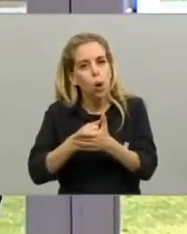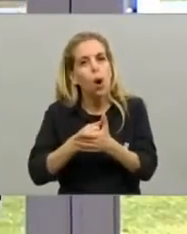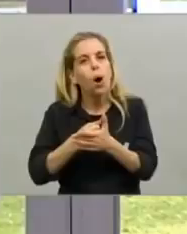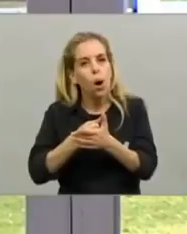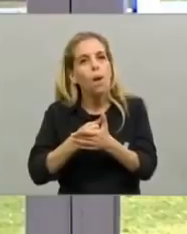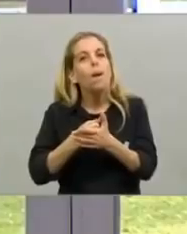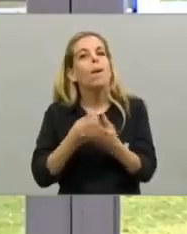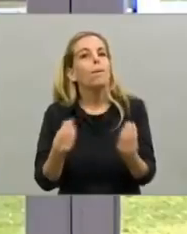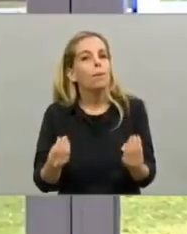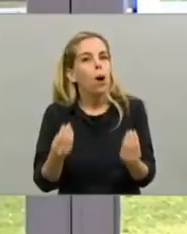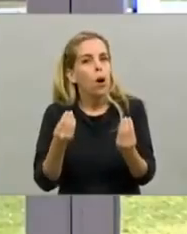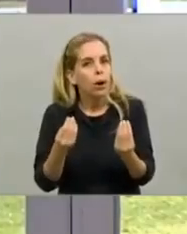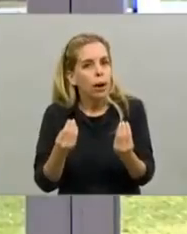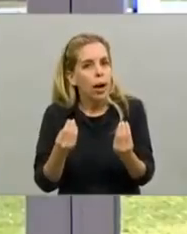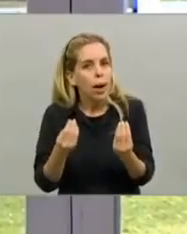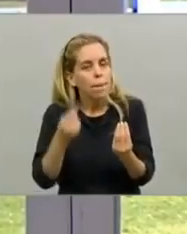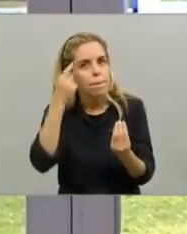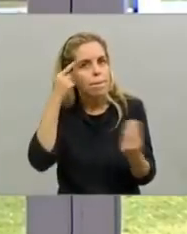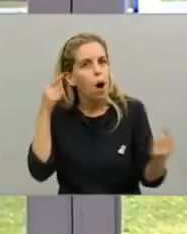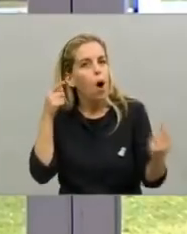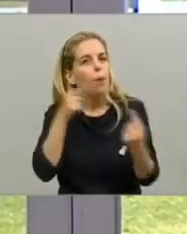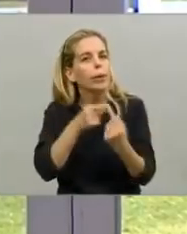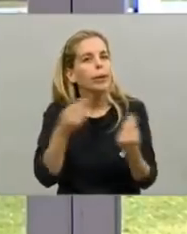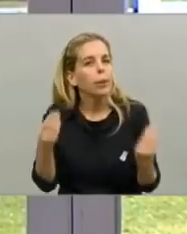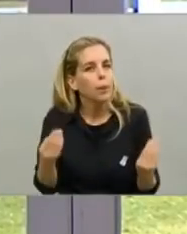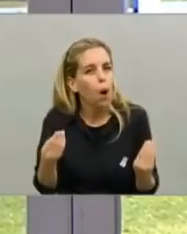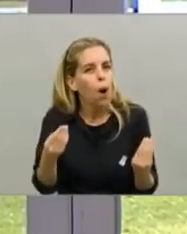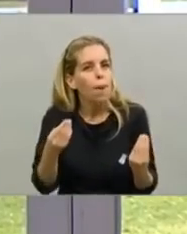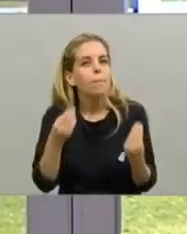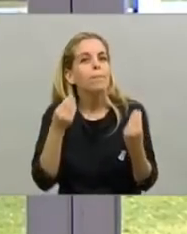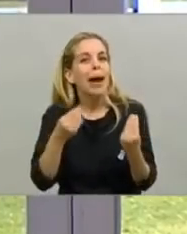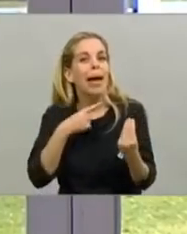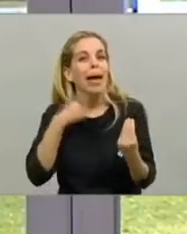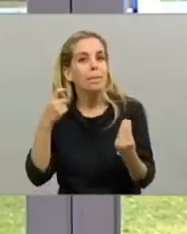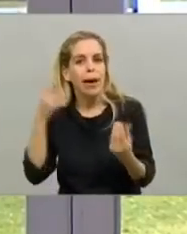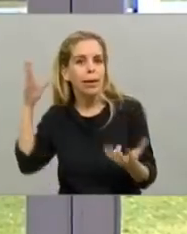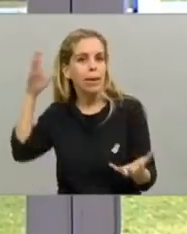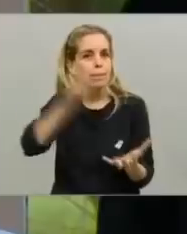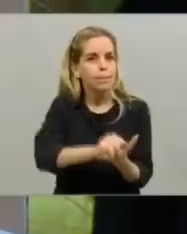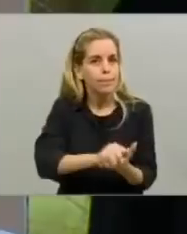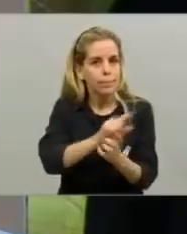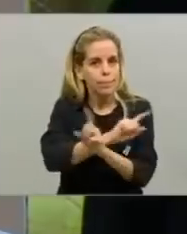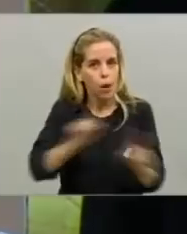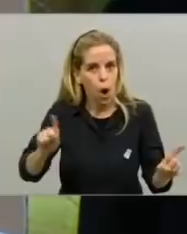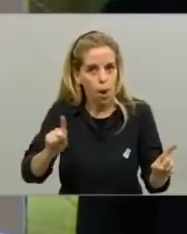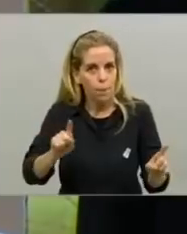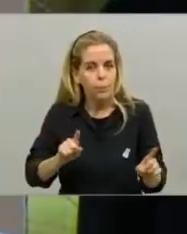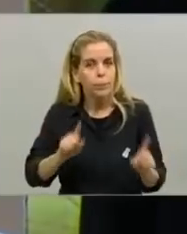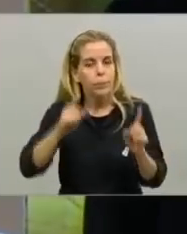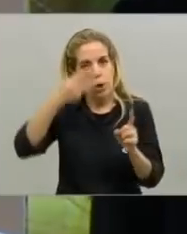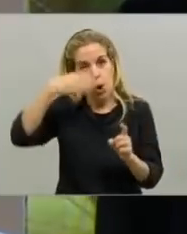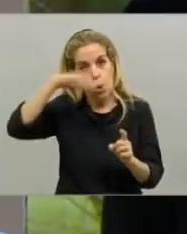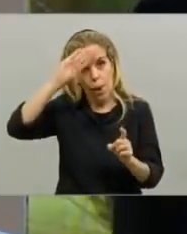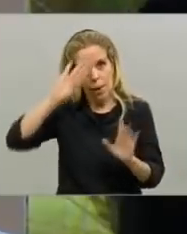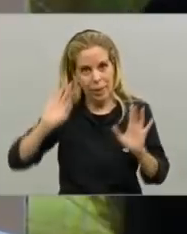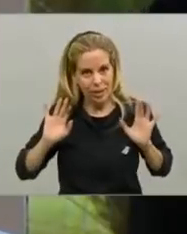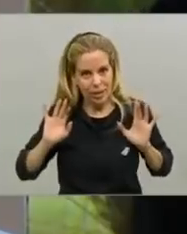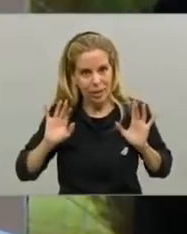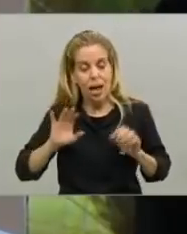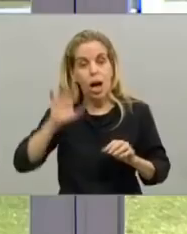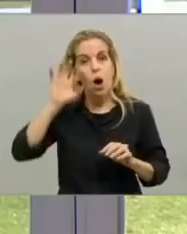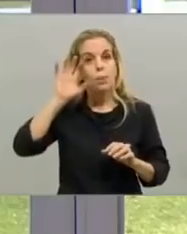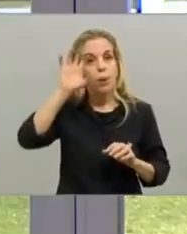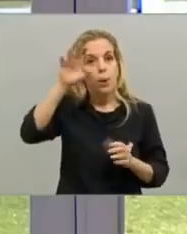por garantizar que las fuerzas españolas no ingresen por el norte del país. Los salteños lo veneran